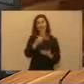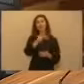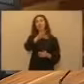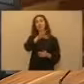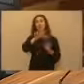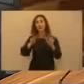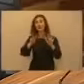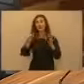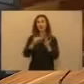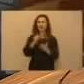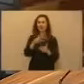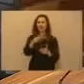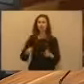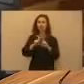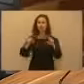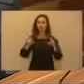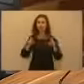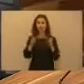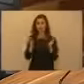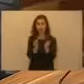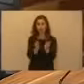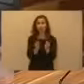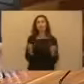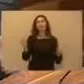euros en contratos menores del servicio de emergencias.